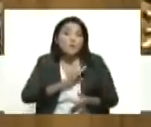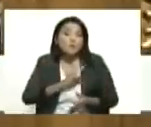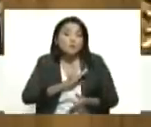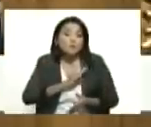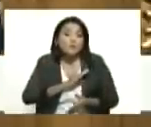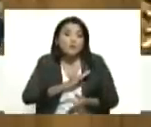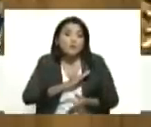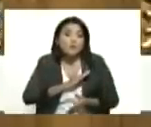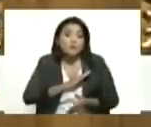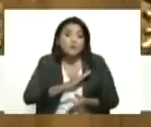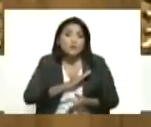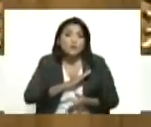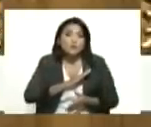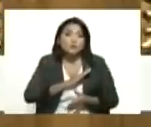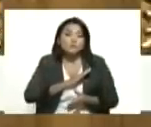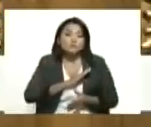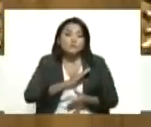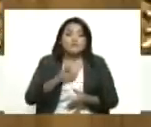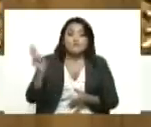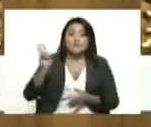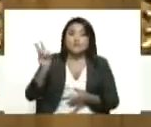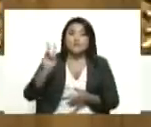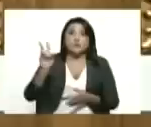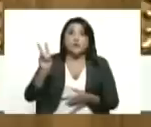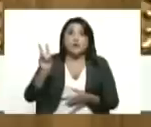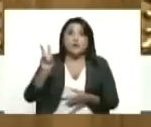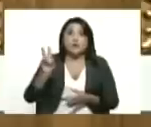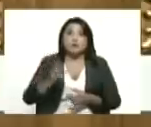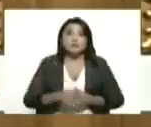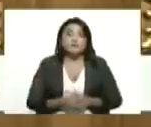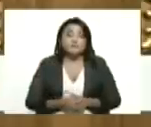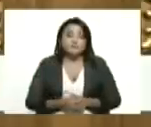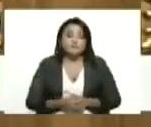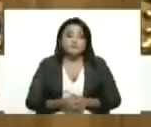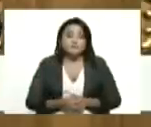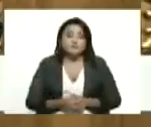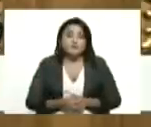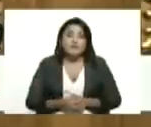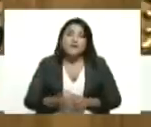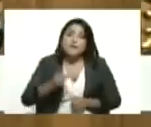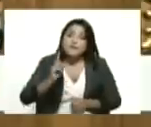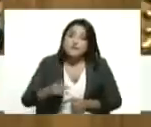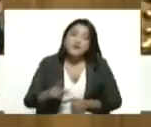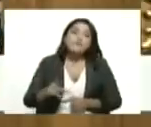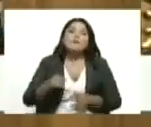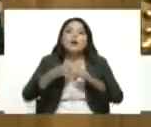Son dinero de nuestro pueblo, que deben ser administrados por el Estado